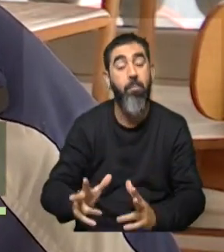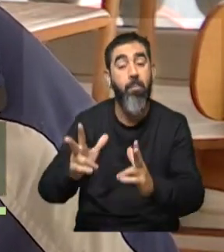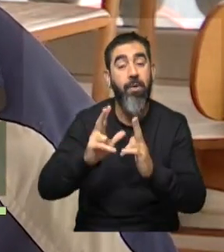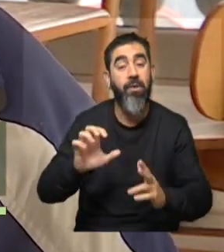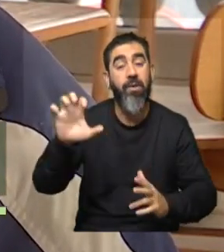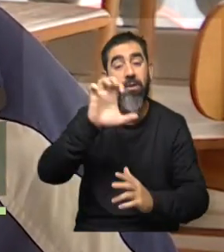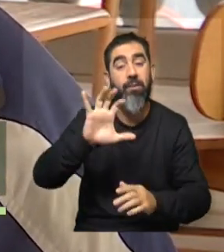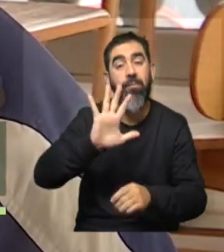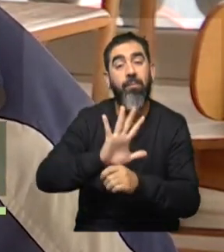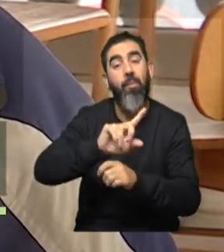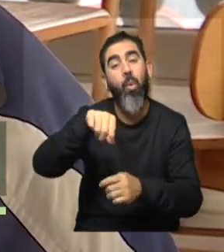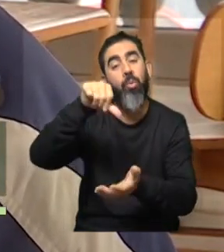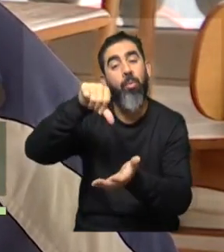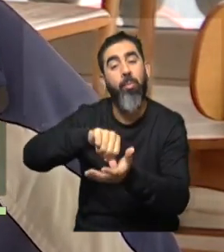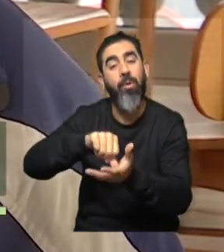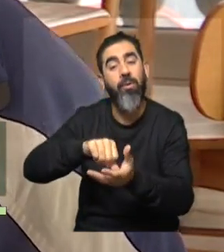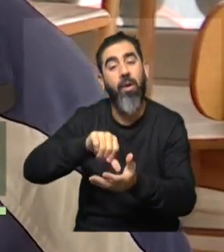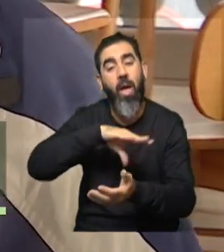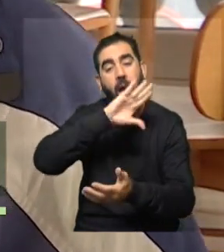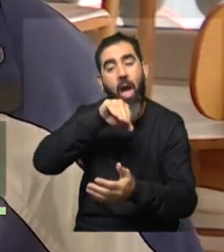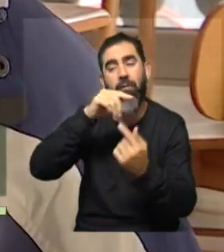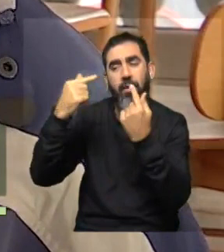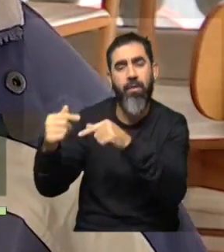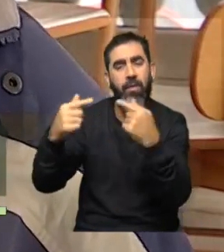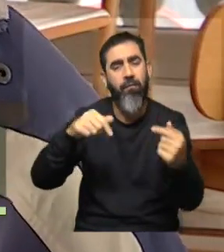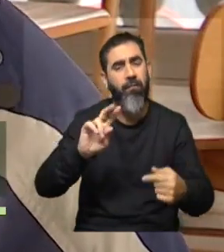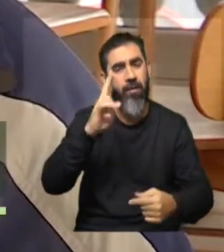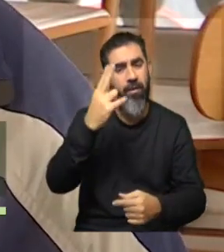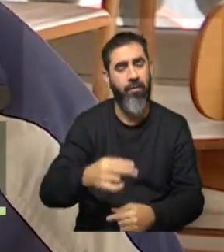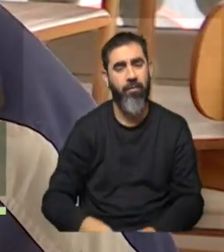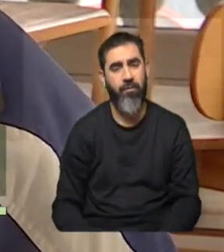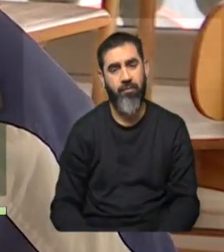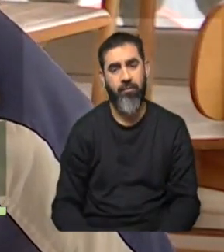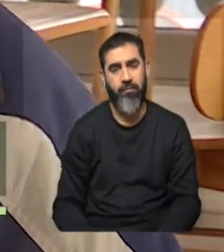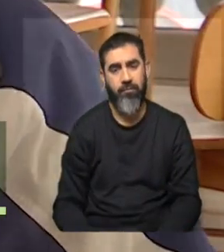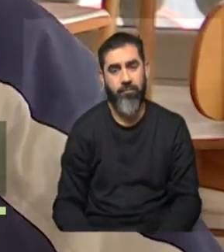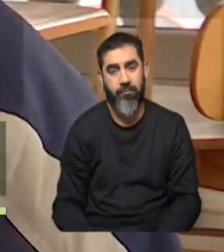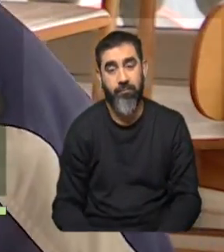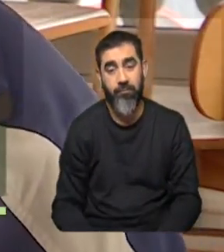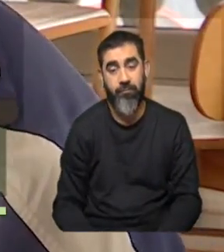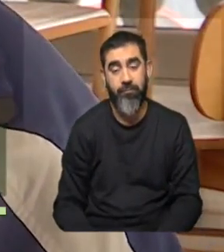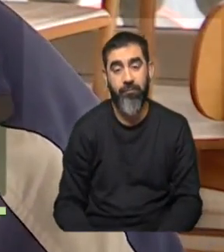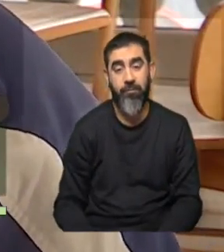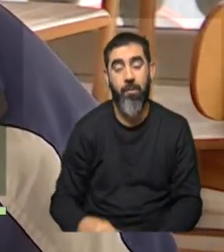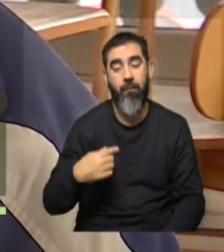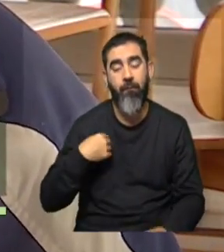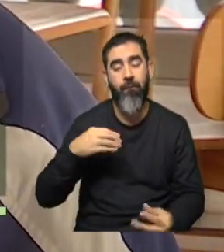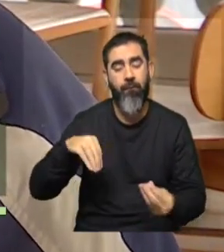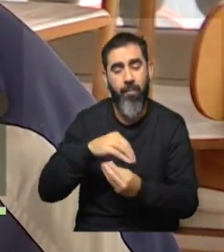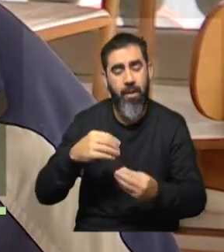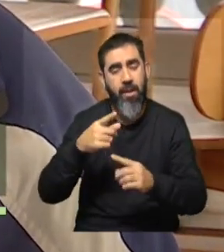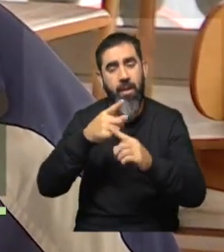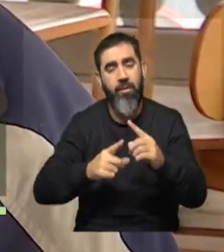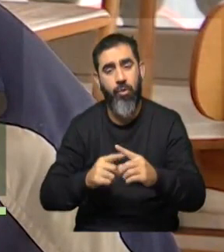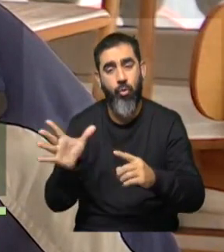que el cerro es como otro país dice en el cerrolan diferente que no en Uruguay me dice dice habla porque yo tengo cuando tengo todos mis parientes mis tíos